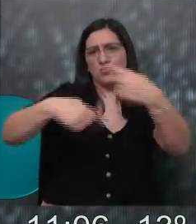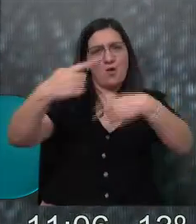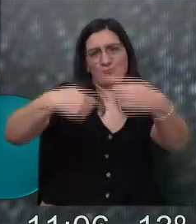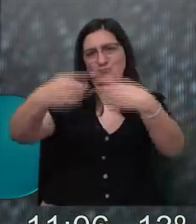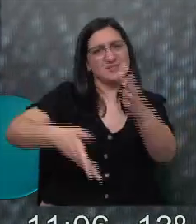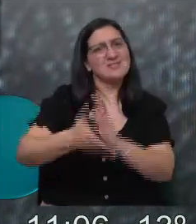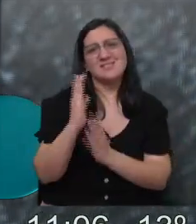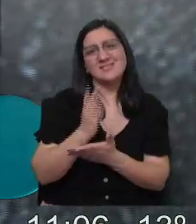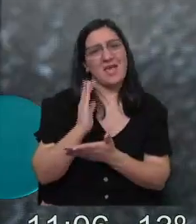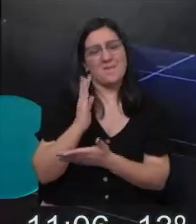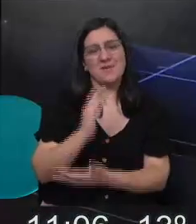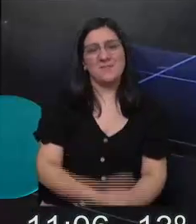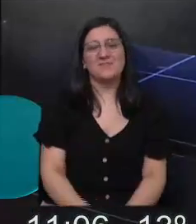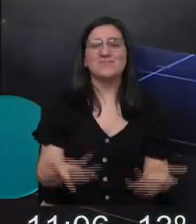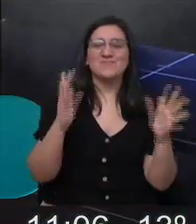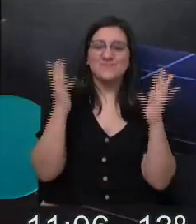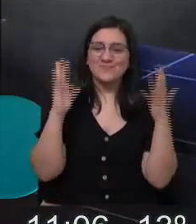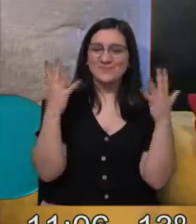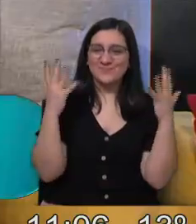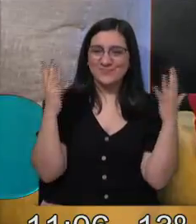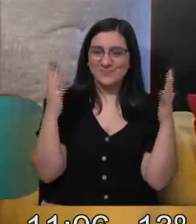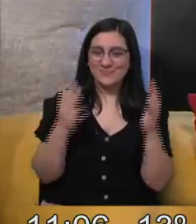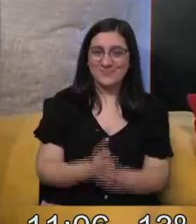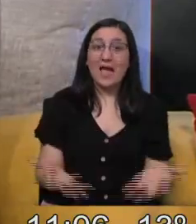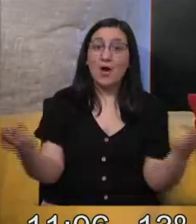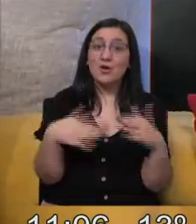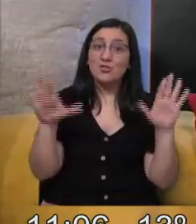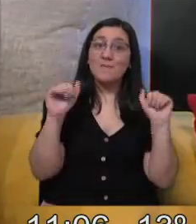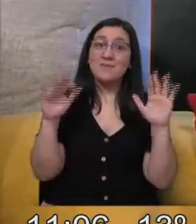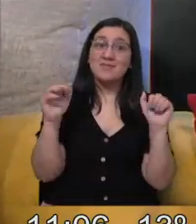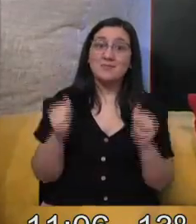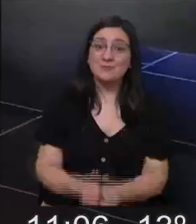mis queridas nadadoras. Fuerte el aplauso, señoras y señores, y así nos despedimos, ¿verdad, Marcelo? ¡Bravo!